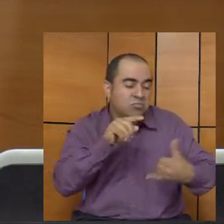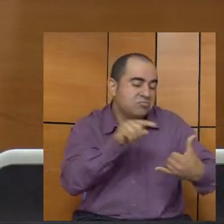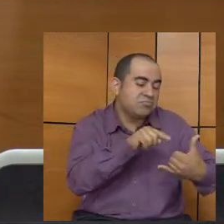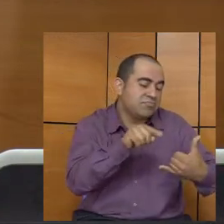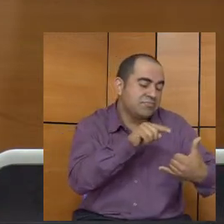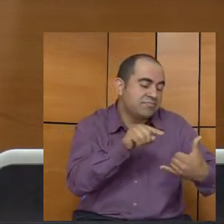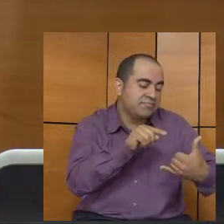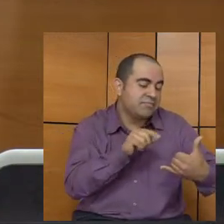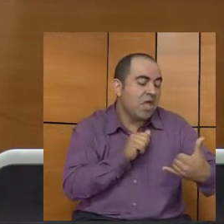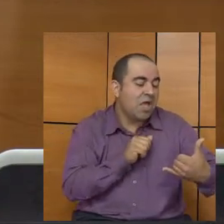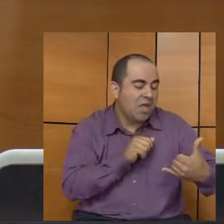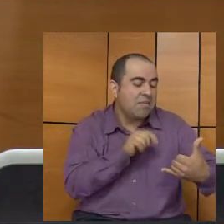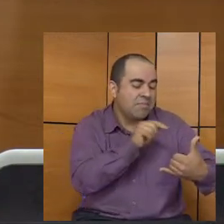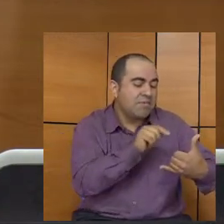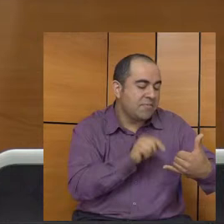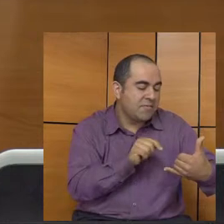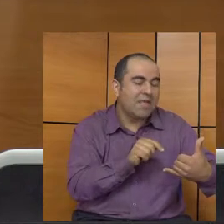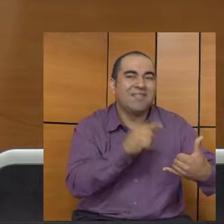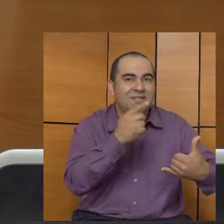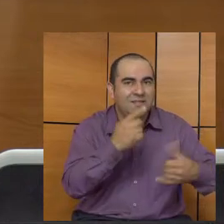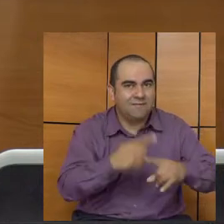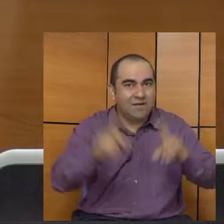cada uno de los contextos.